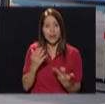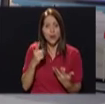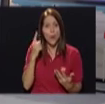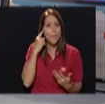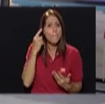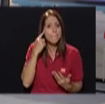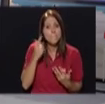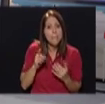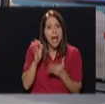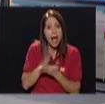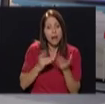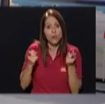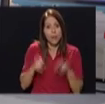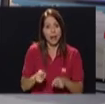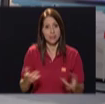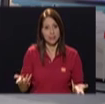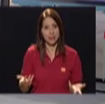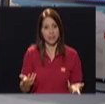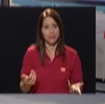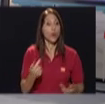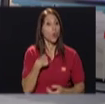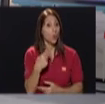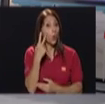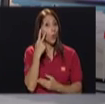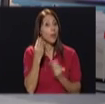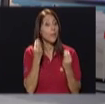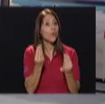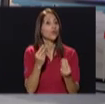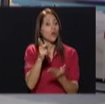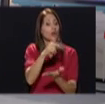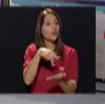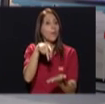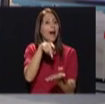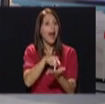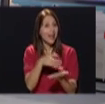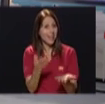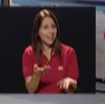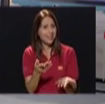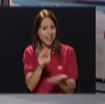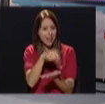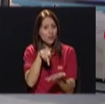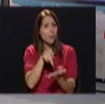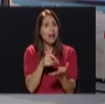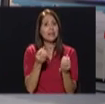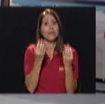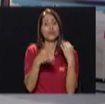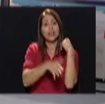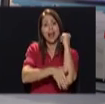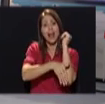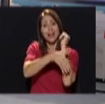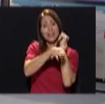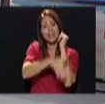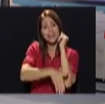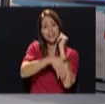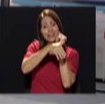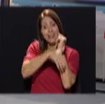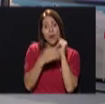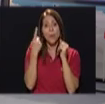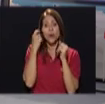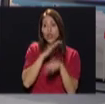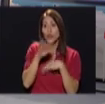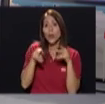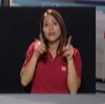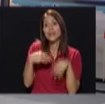ni siquiera considera la posibilidad de que algo le pase. Uno lo ve mucho en los parques, ¿verdad? Donde cada vez hay más ardillas porque todo el mundo las